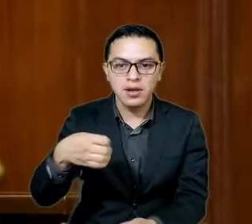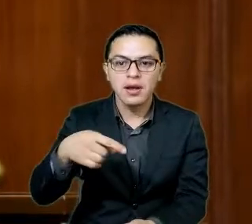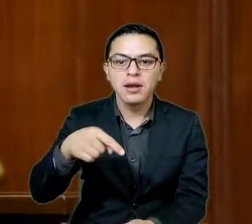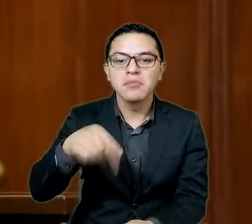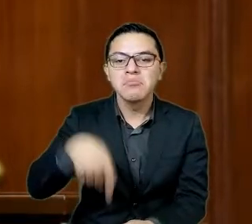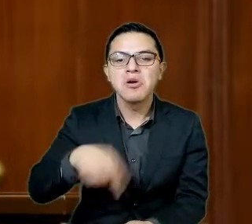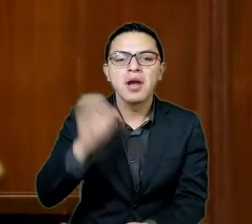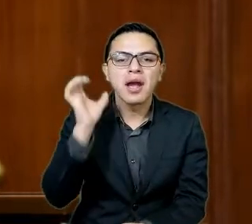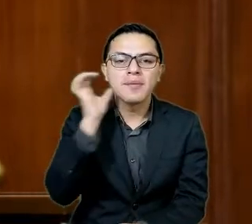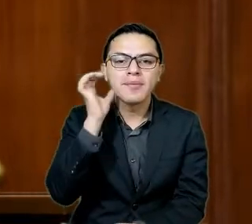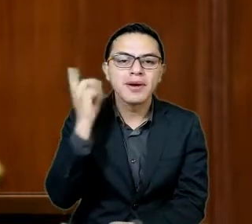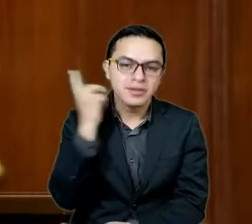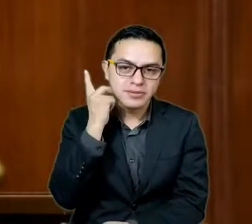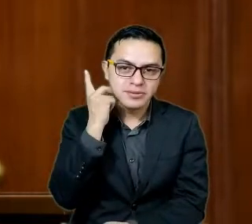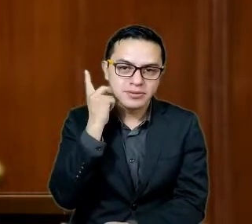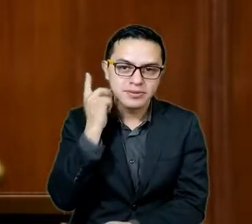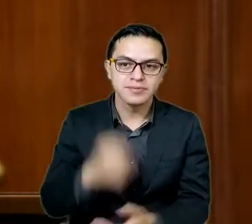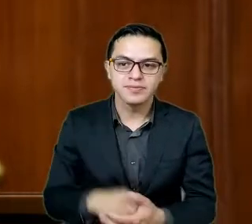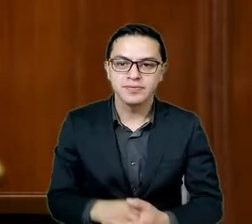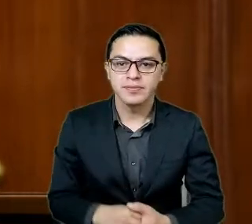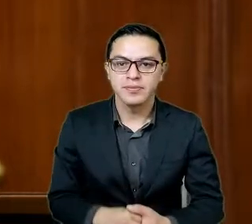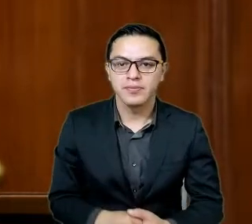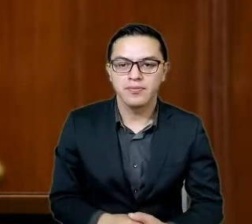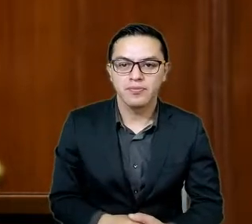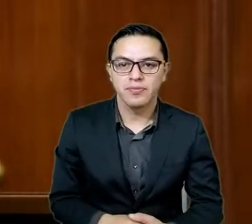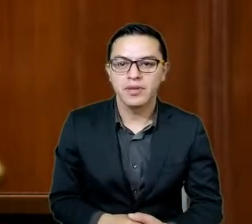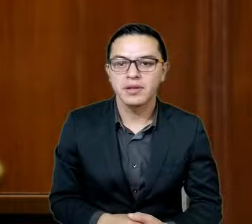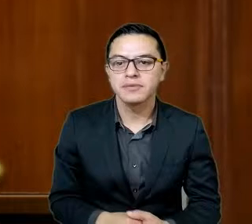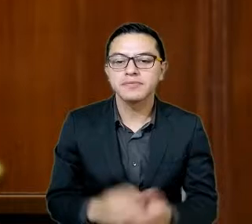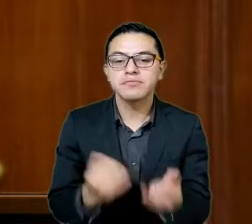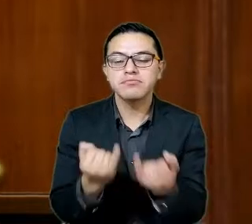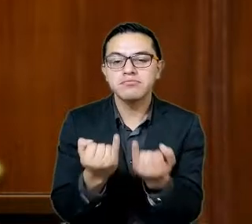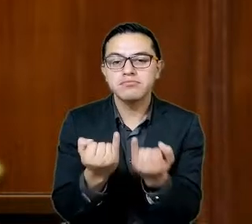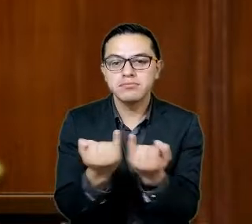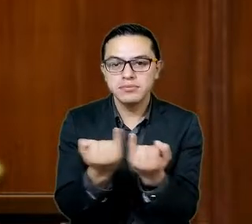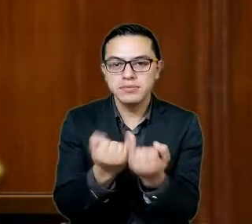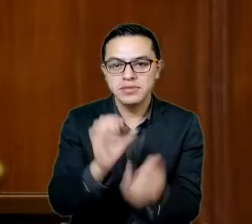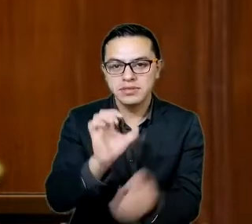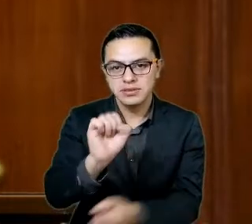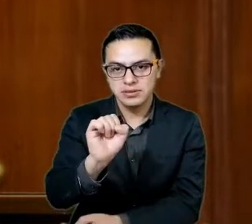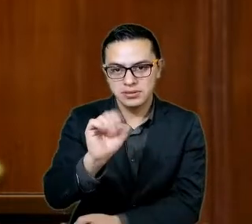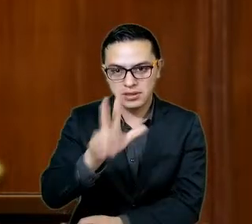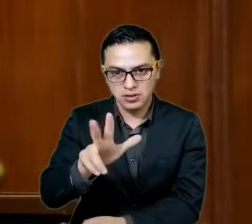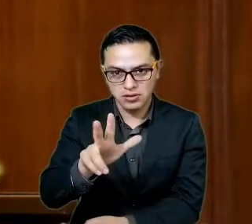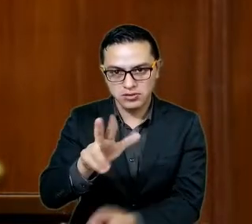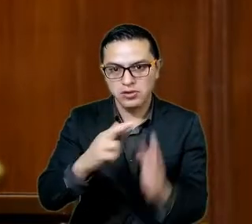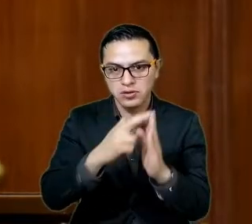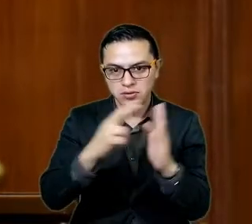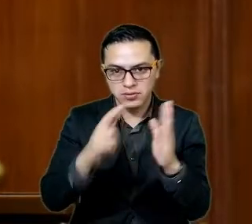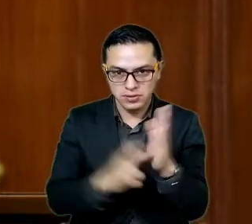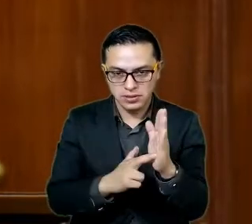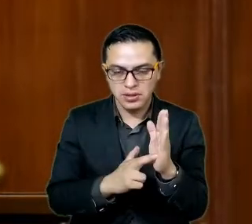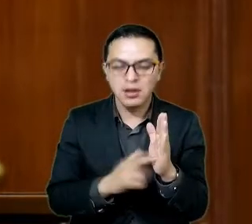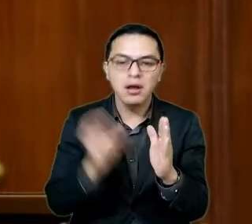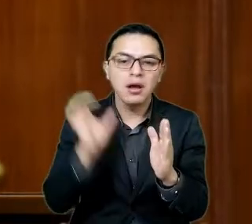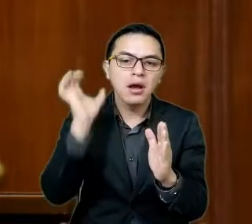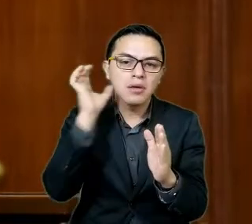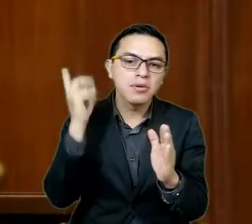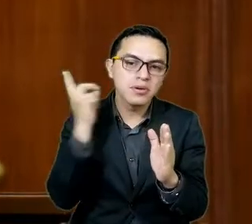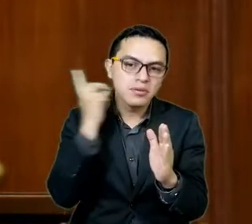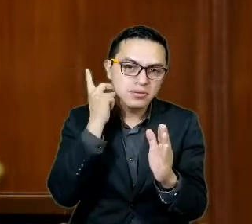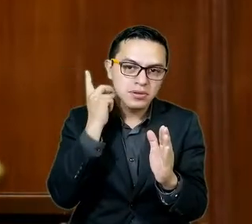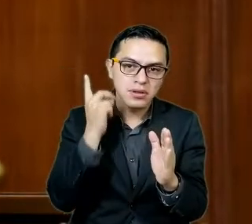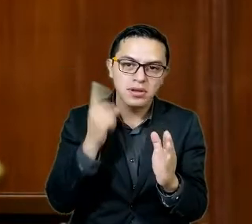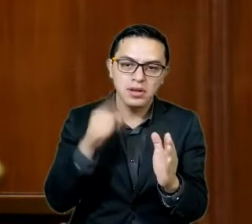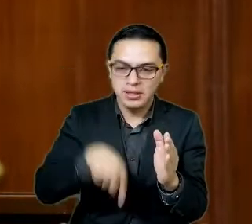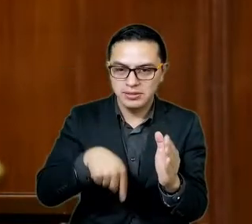del Estado libre y soberano de México así como 68 del reglamento del poder legislativo del Estado libre y soberano de